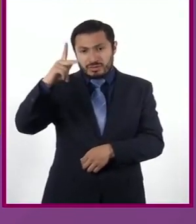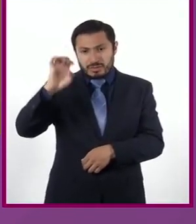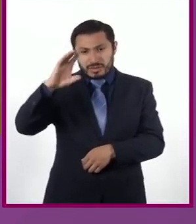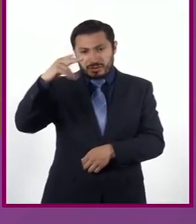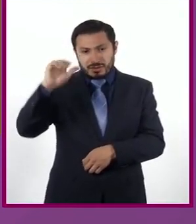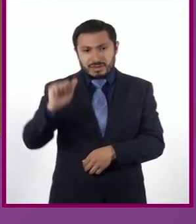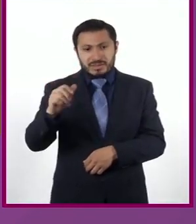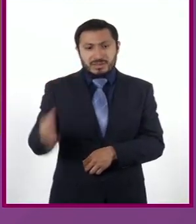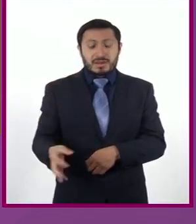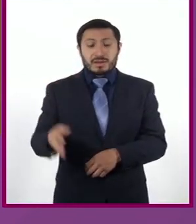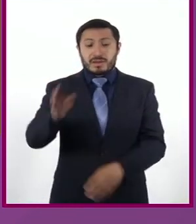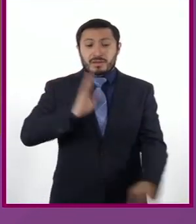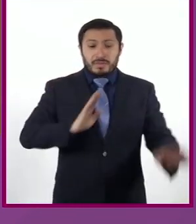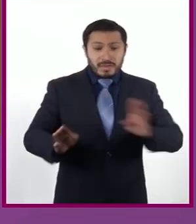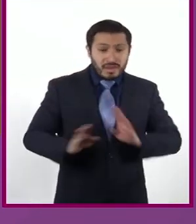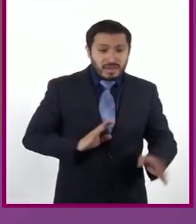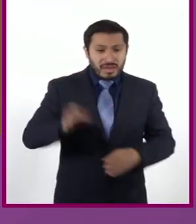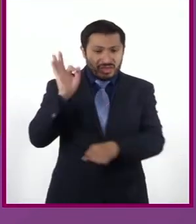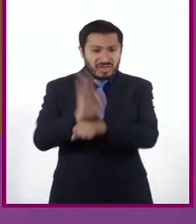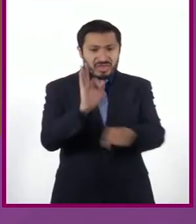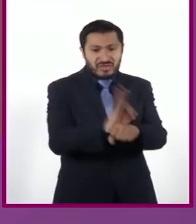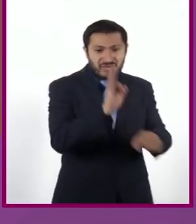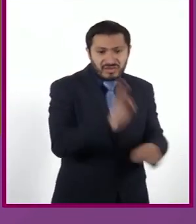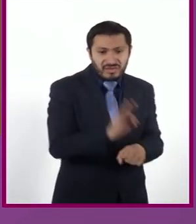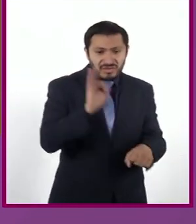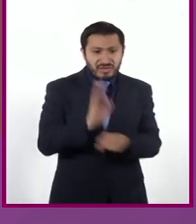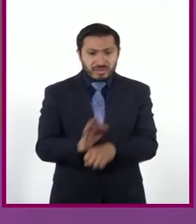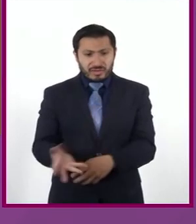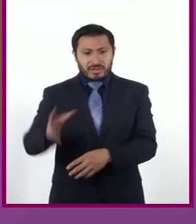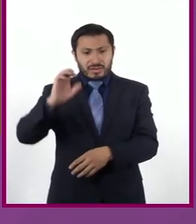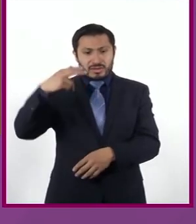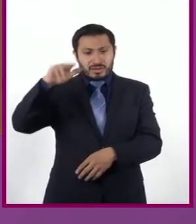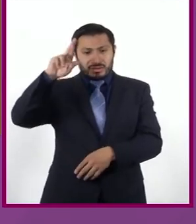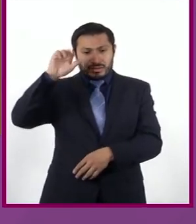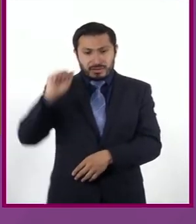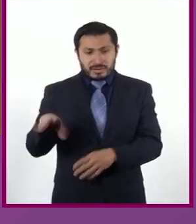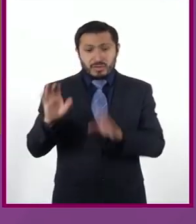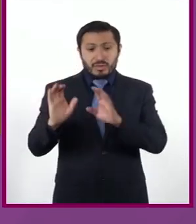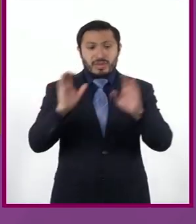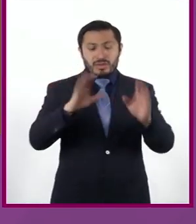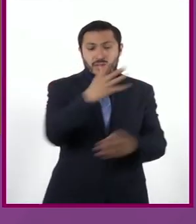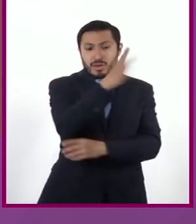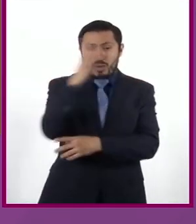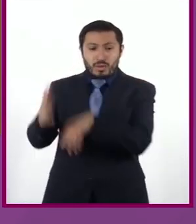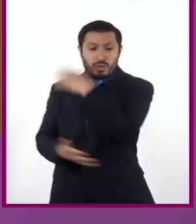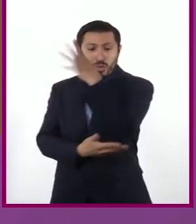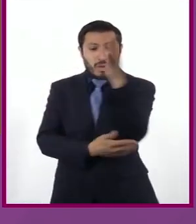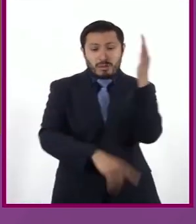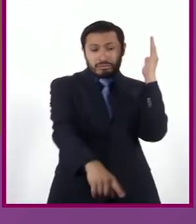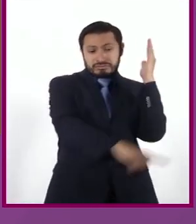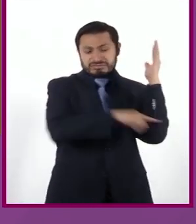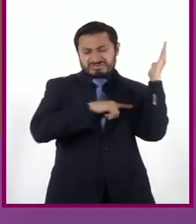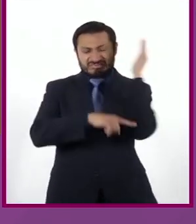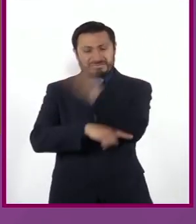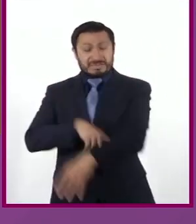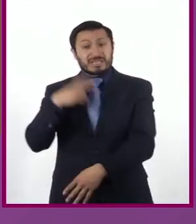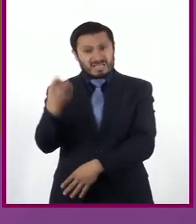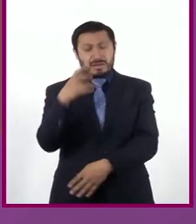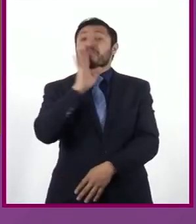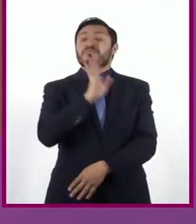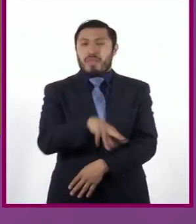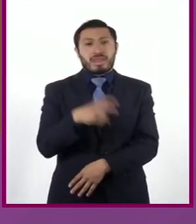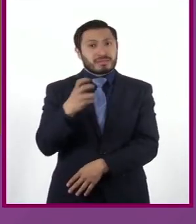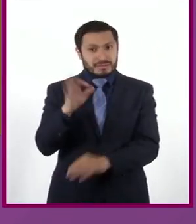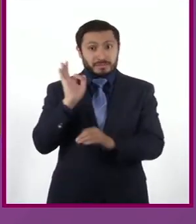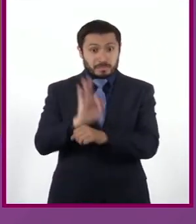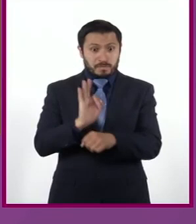de la autonomía del municipio de Cherán y cuidadora de los bosques talados de manera ilícita.